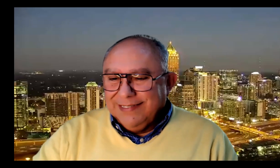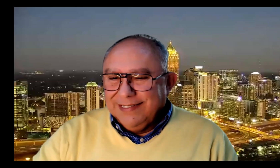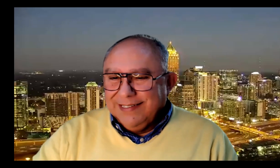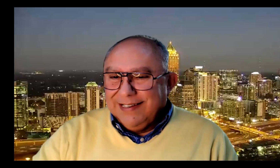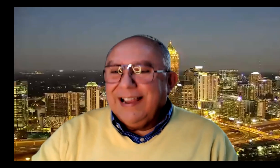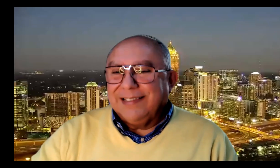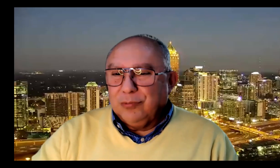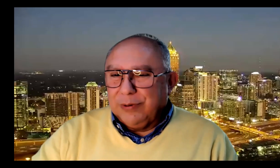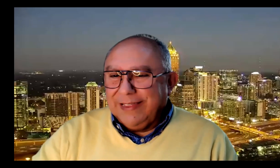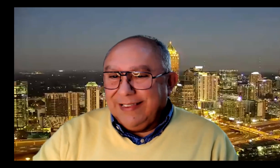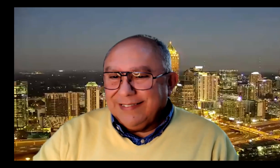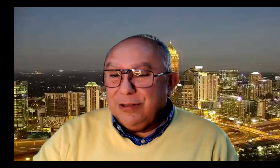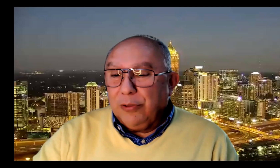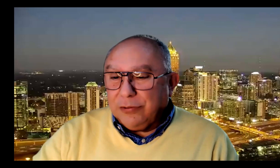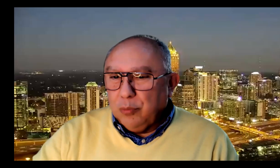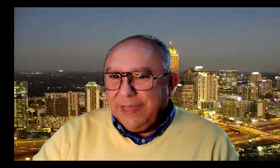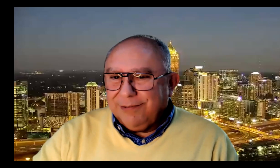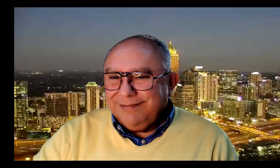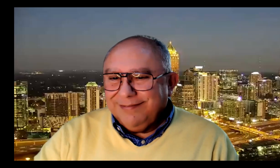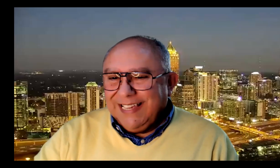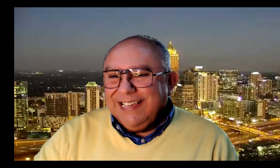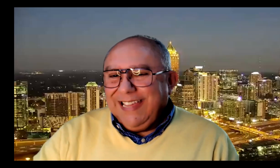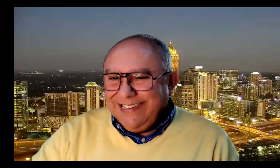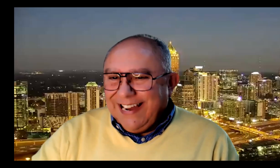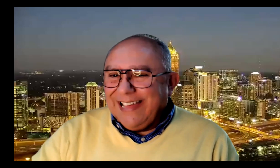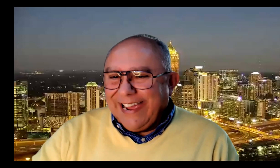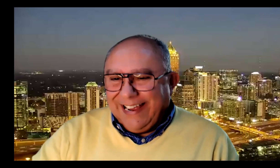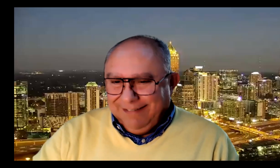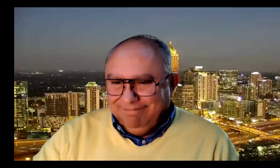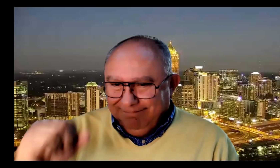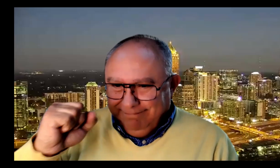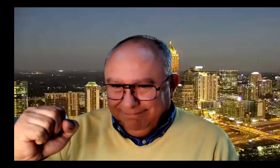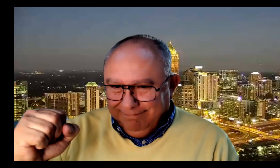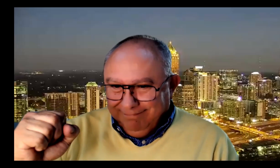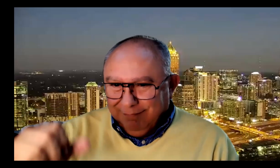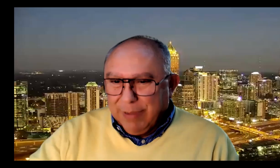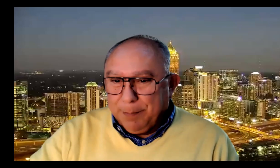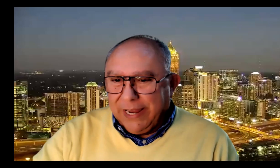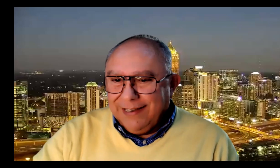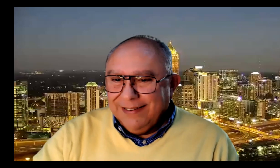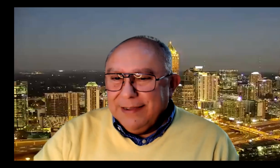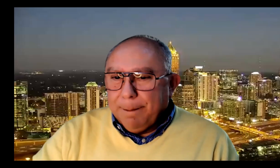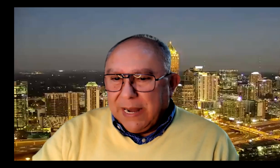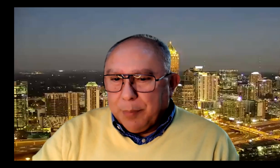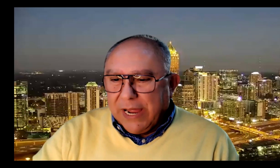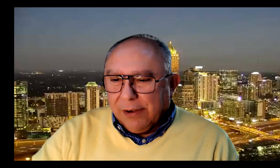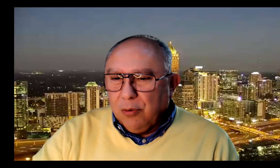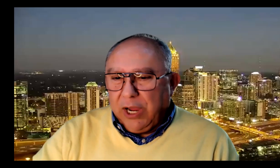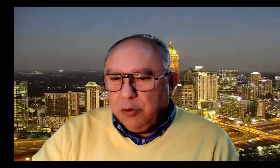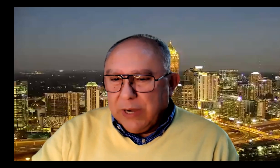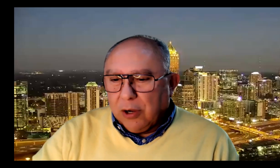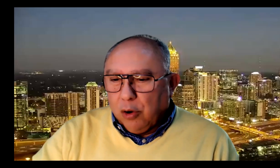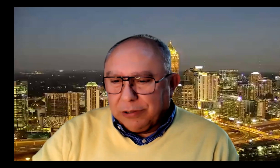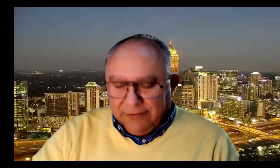horas las autoridades lo detuvieron y ya la DEA va por él para